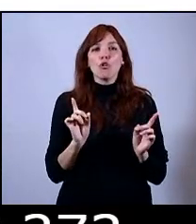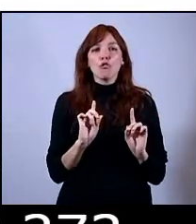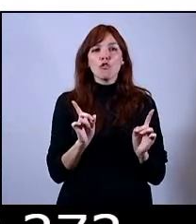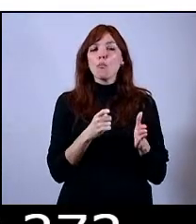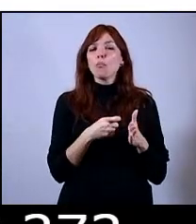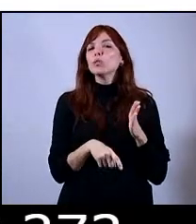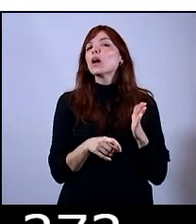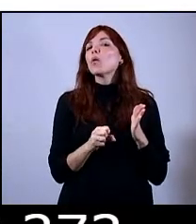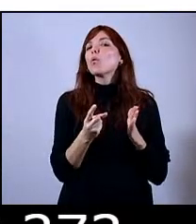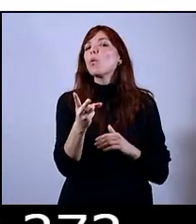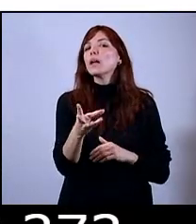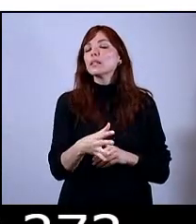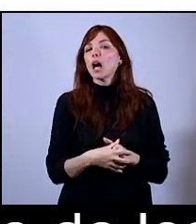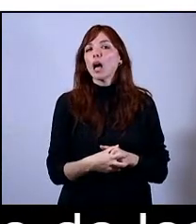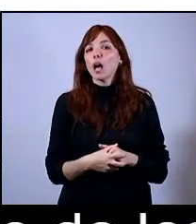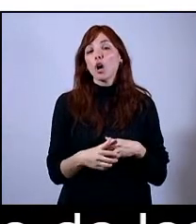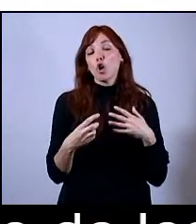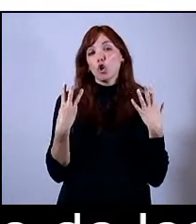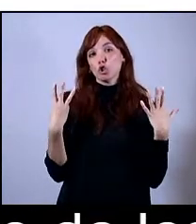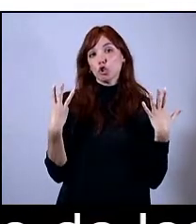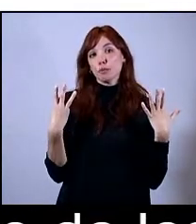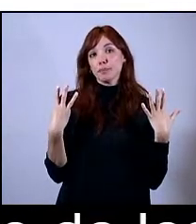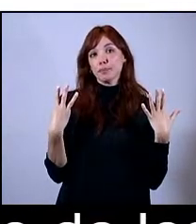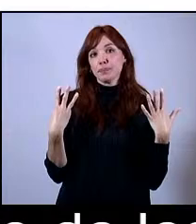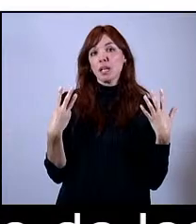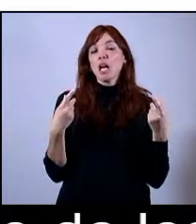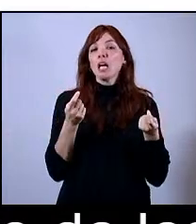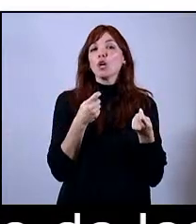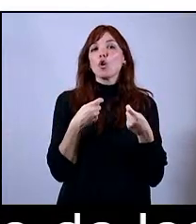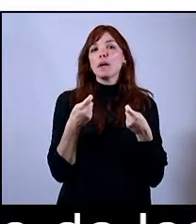producción? 8. Y al comercio minorista.